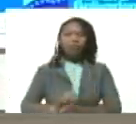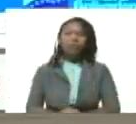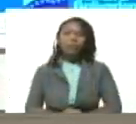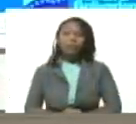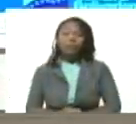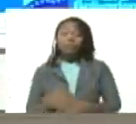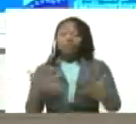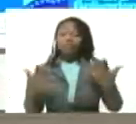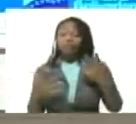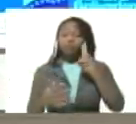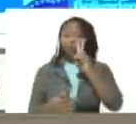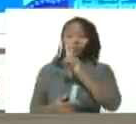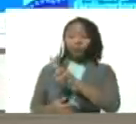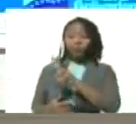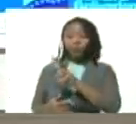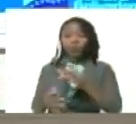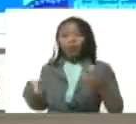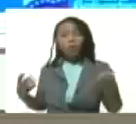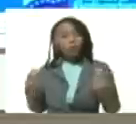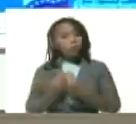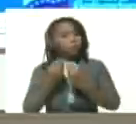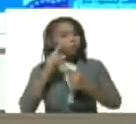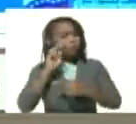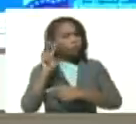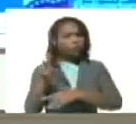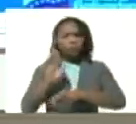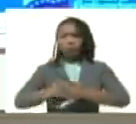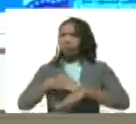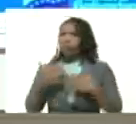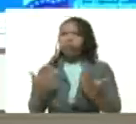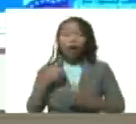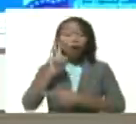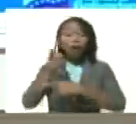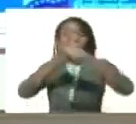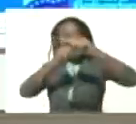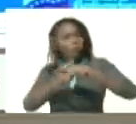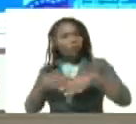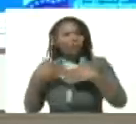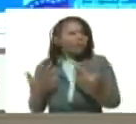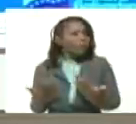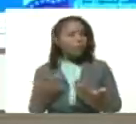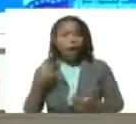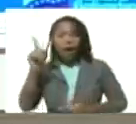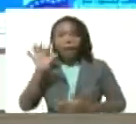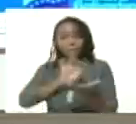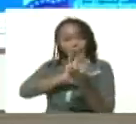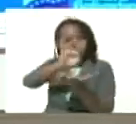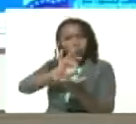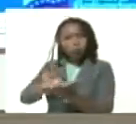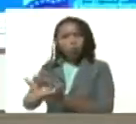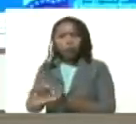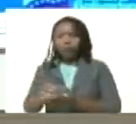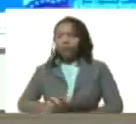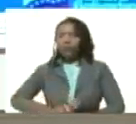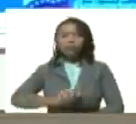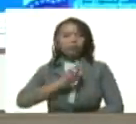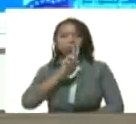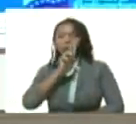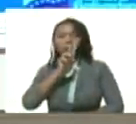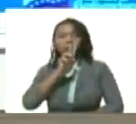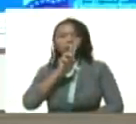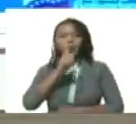que contempla en su conjunto, porque allí se sumó a esa estrategia terrible, se